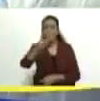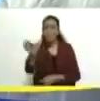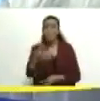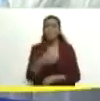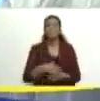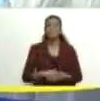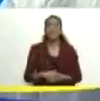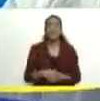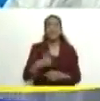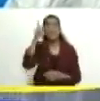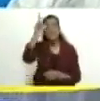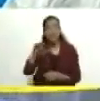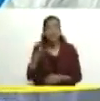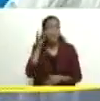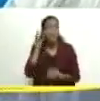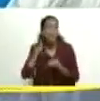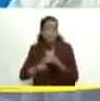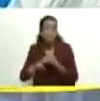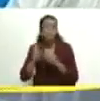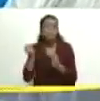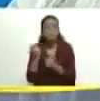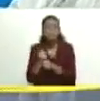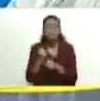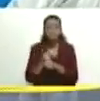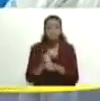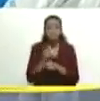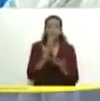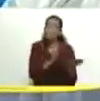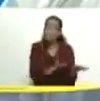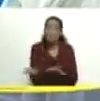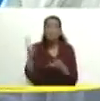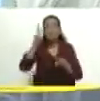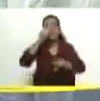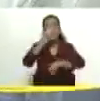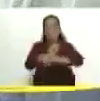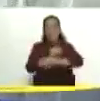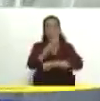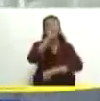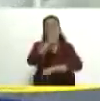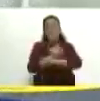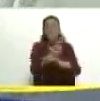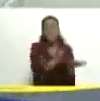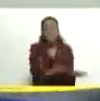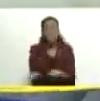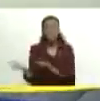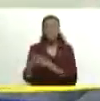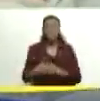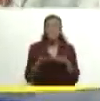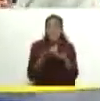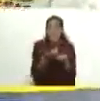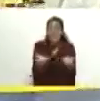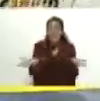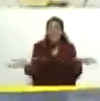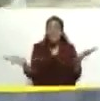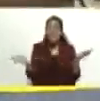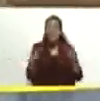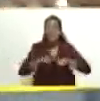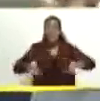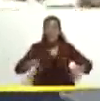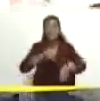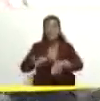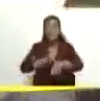La almiranta. Y bueno, bienvenido a La Vega. Excelente, bueno, aquí les dejo este ambulatorio,